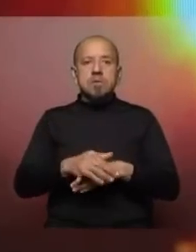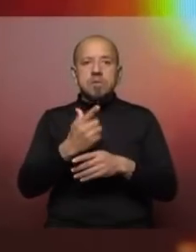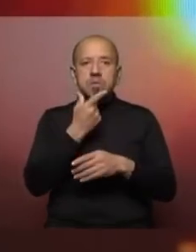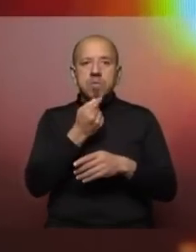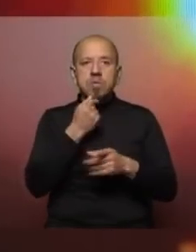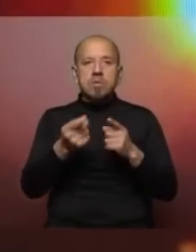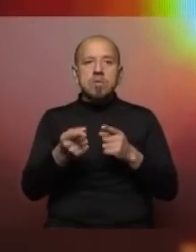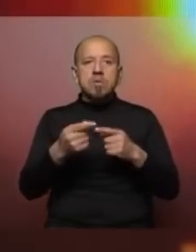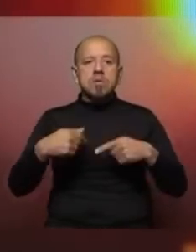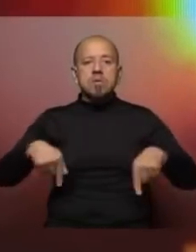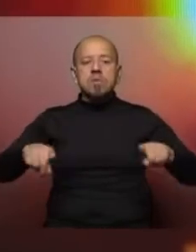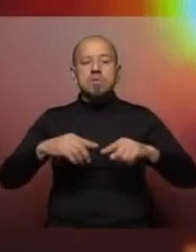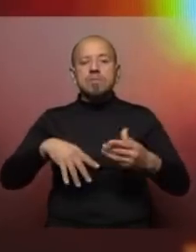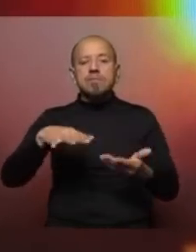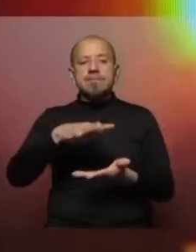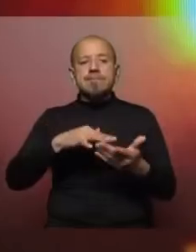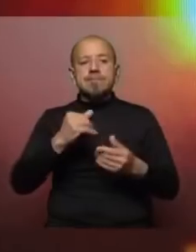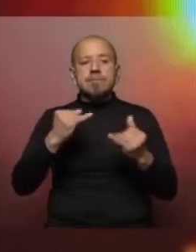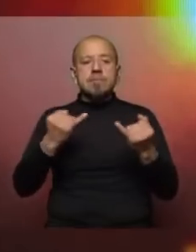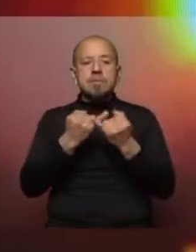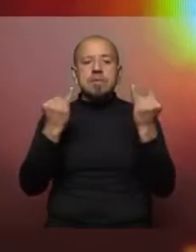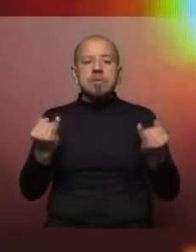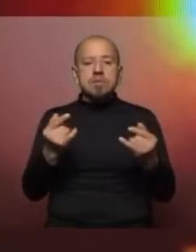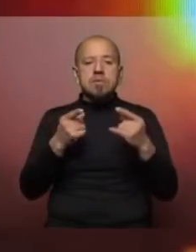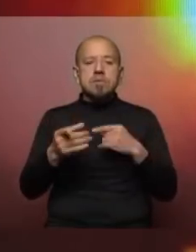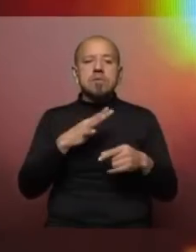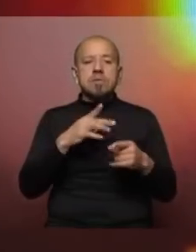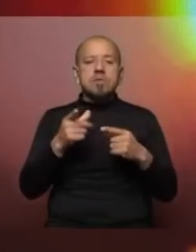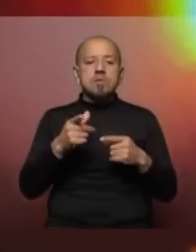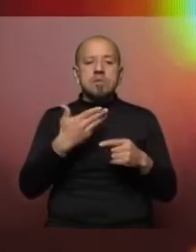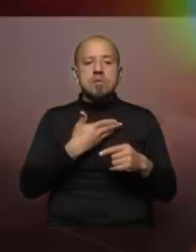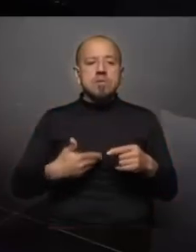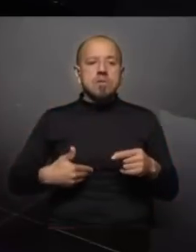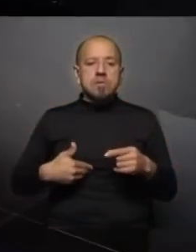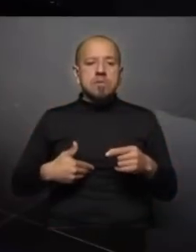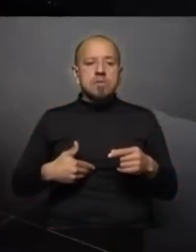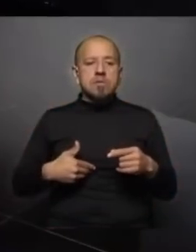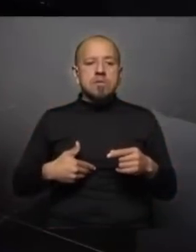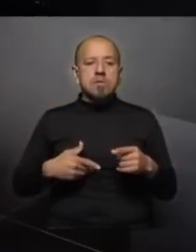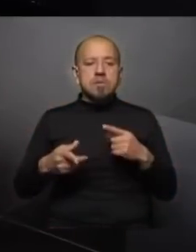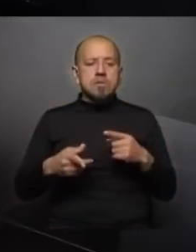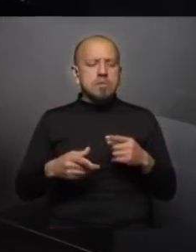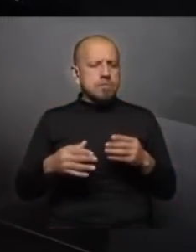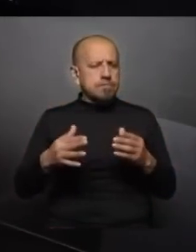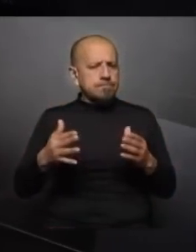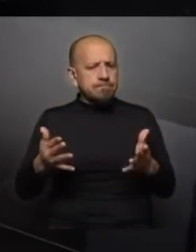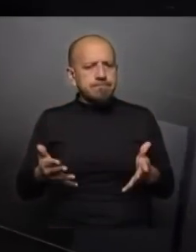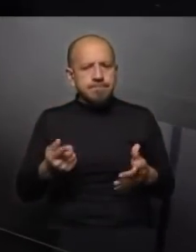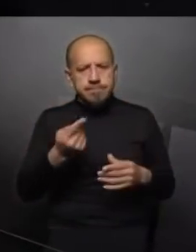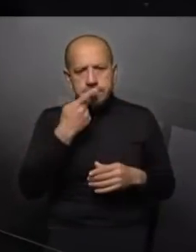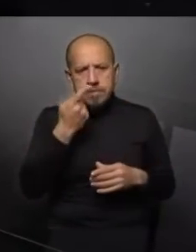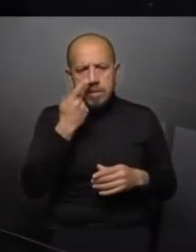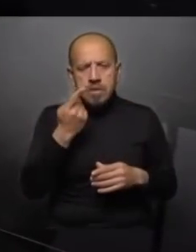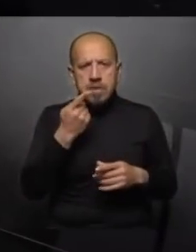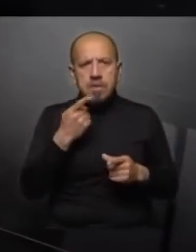desde la plaza cagancha hasta la plaza Independencia que es donde está presidencia eh es llamativo e interesante que